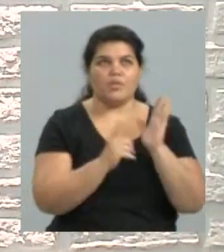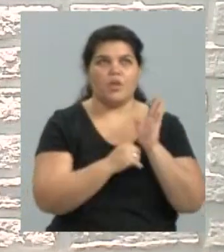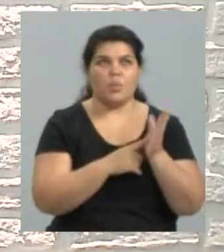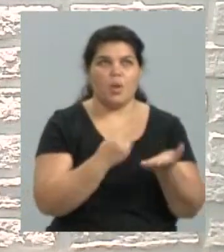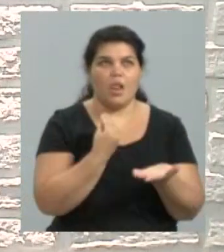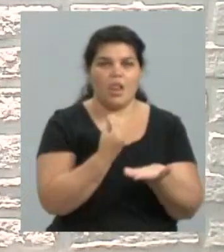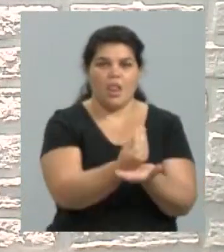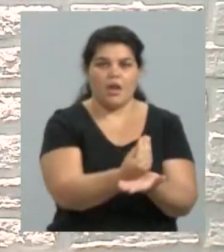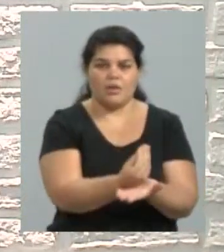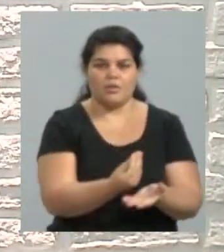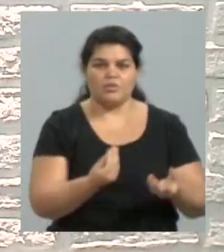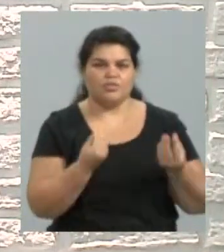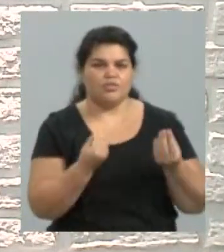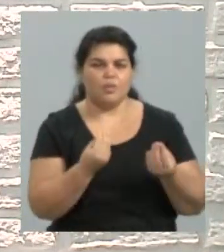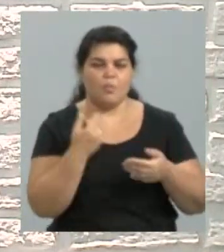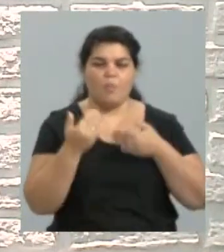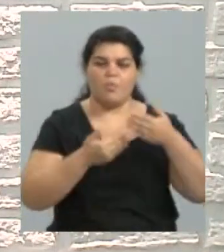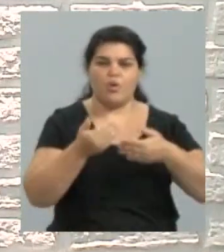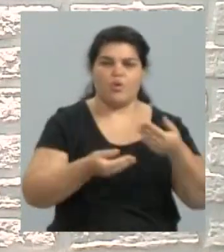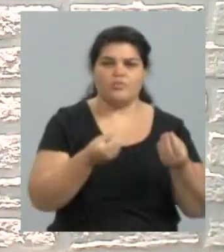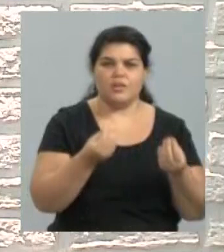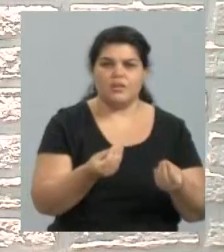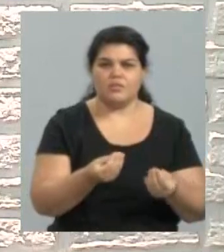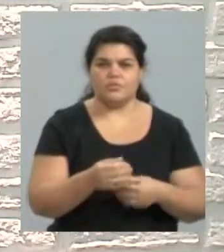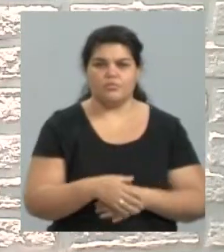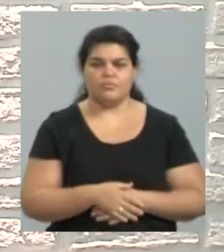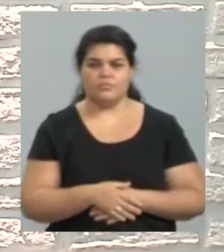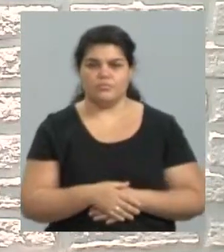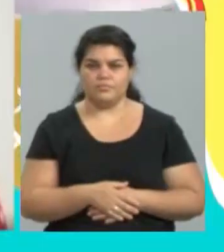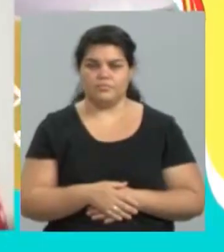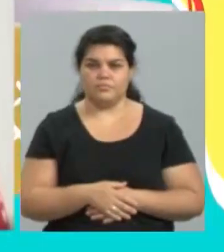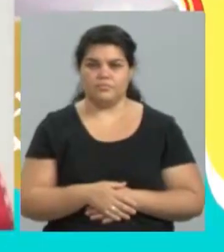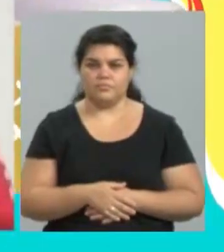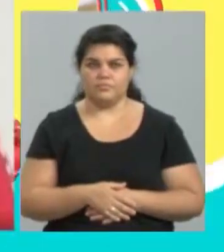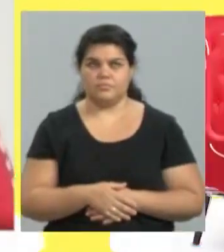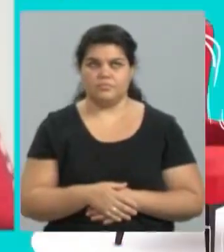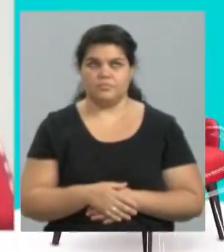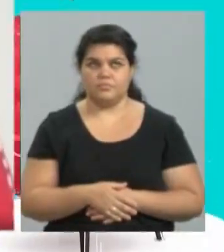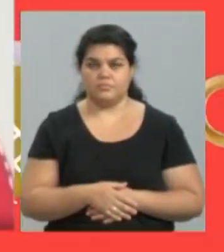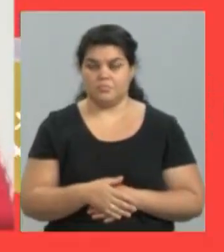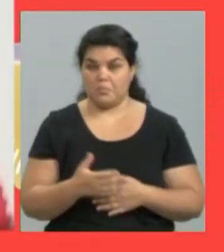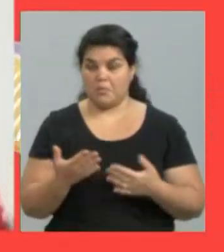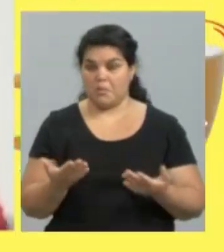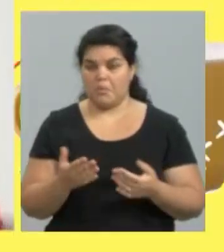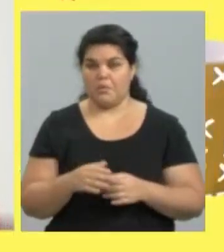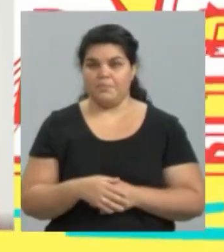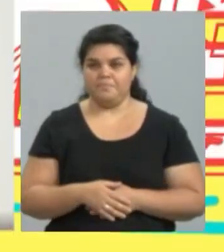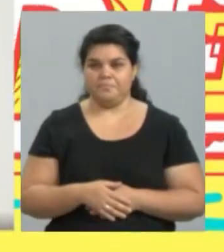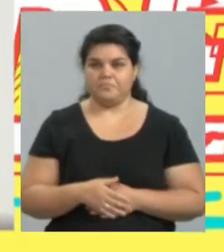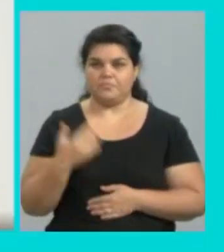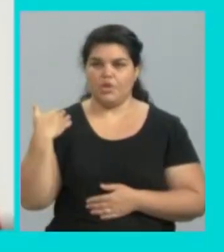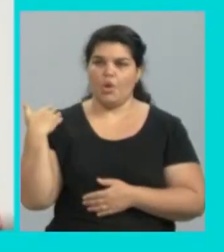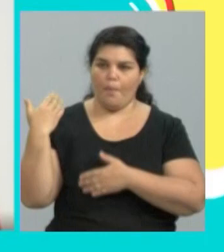INADI, ¿no? ¿Cómo fue tu proceso, tu carrera, qué hiciste? Bueno, es un proceso